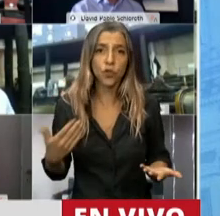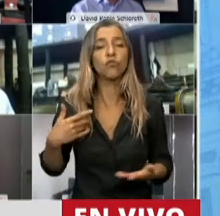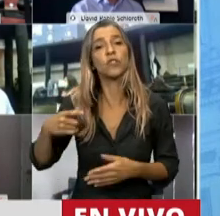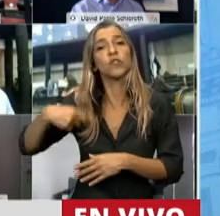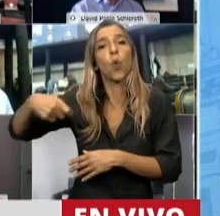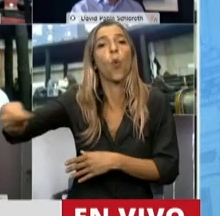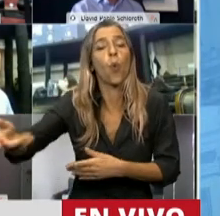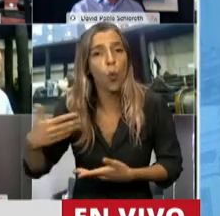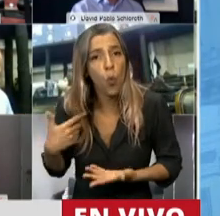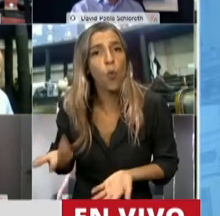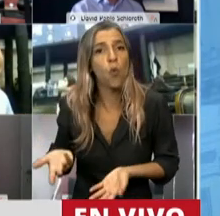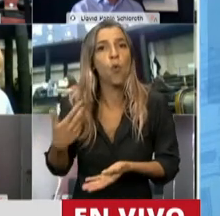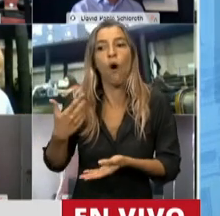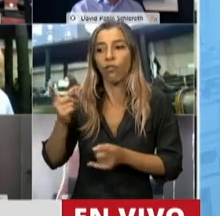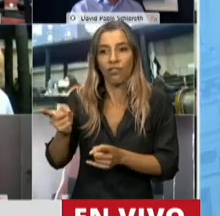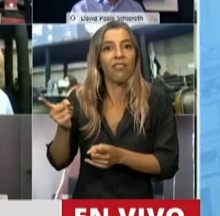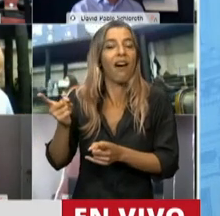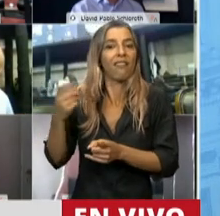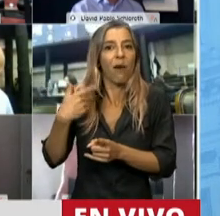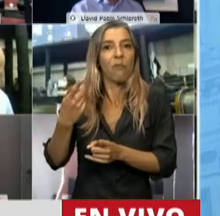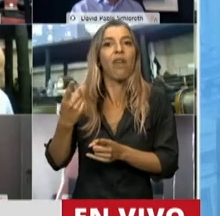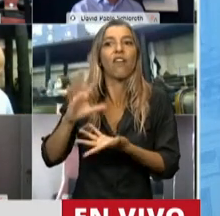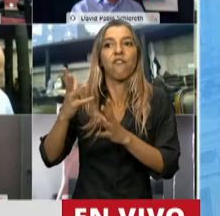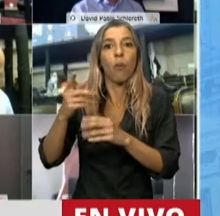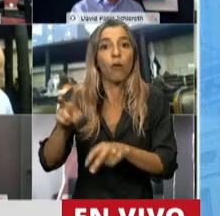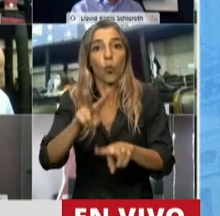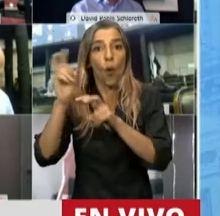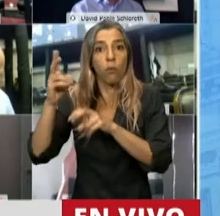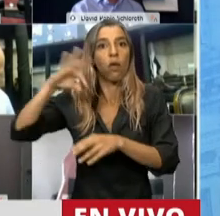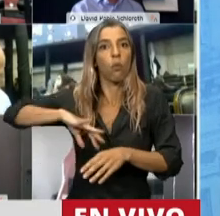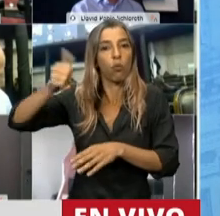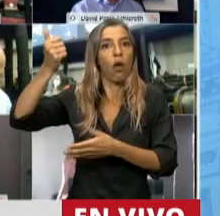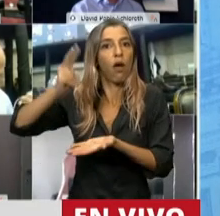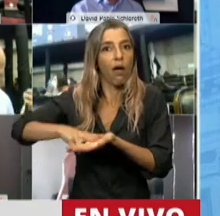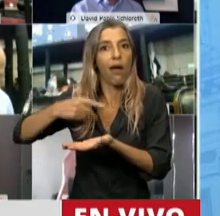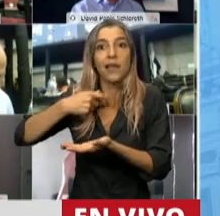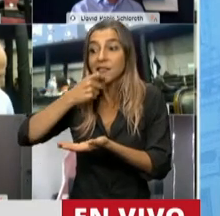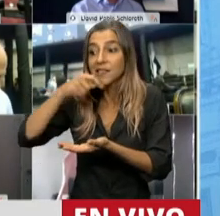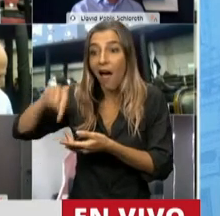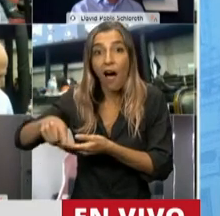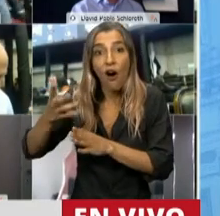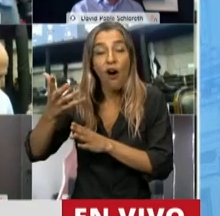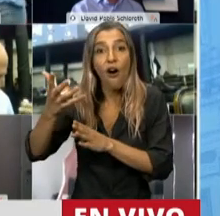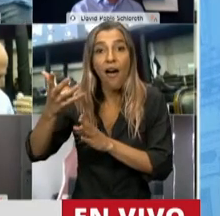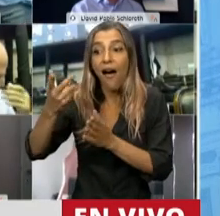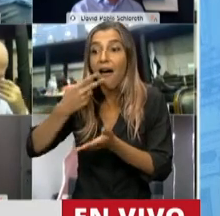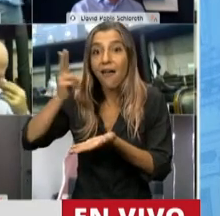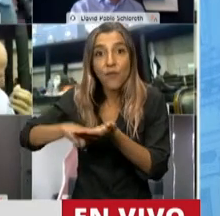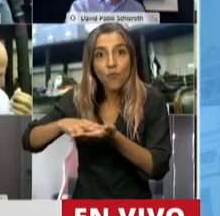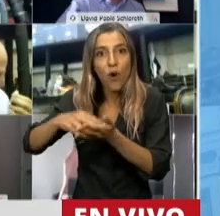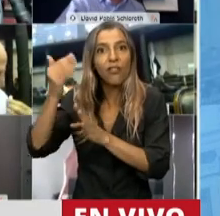la base imponible del impuesto a las ganancias, es una manera de empatizar con quienes hacen ese gran